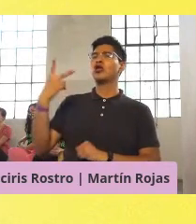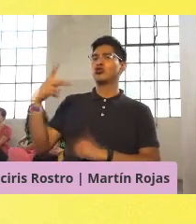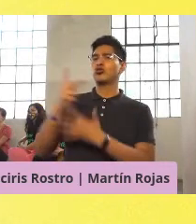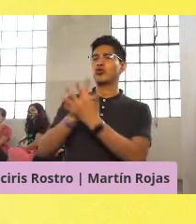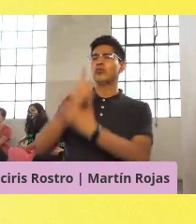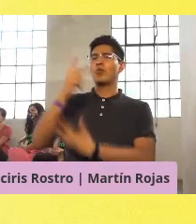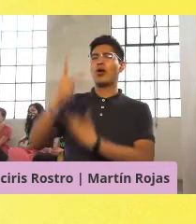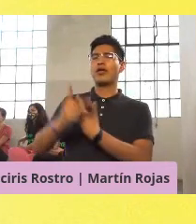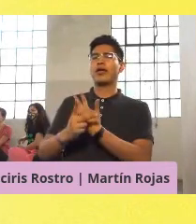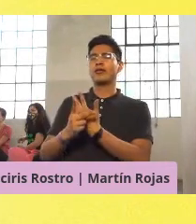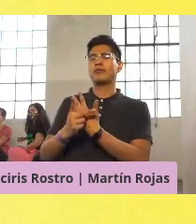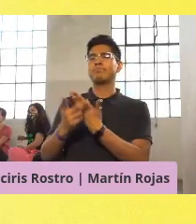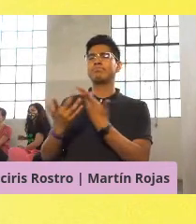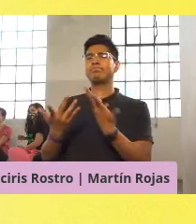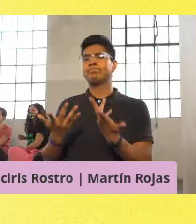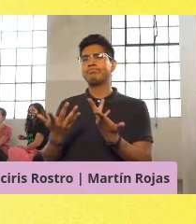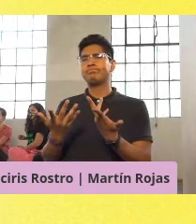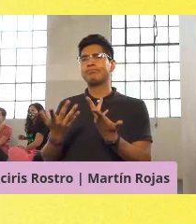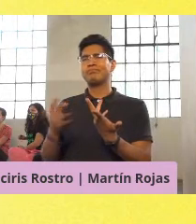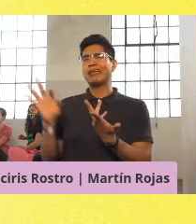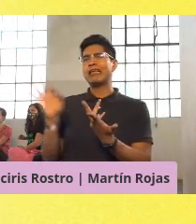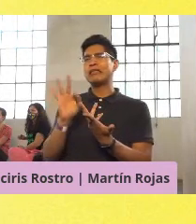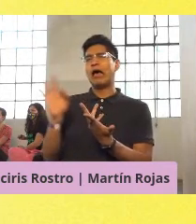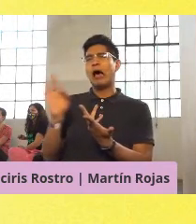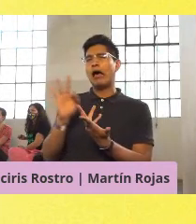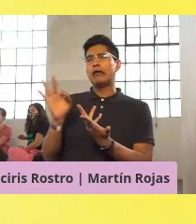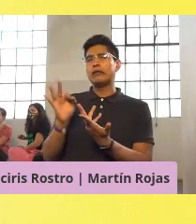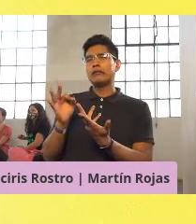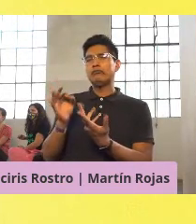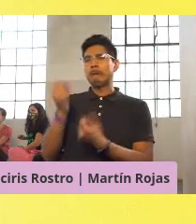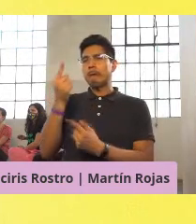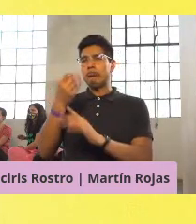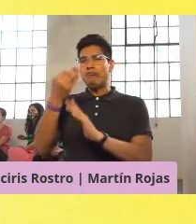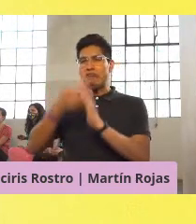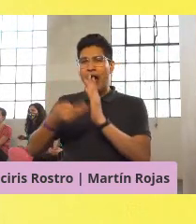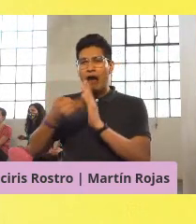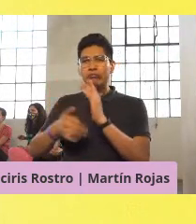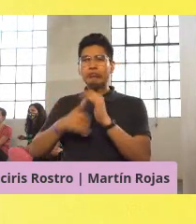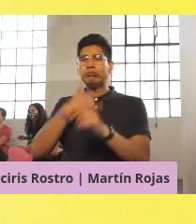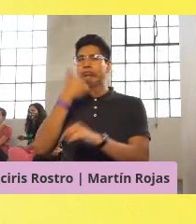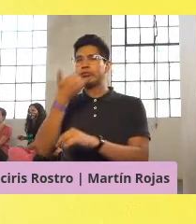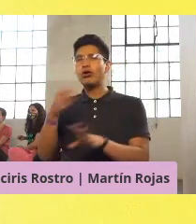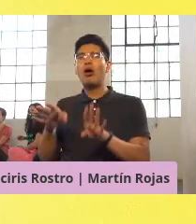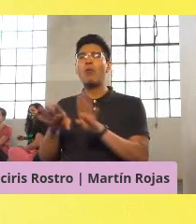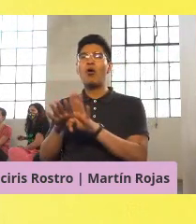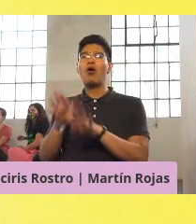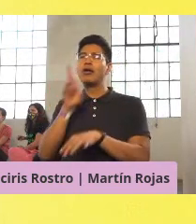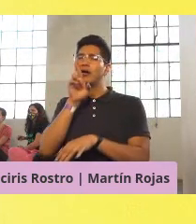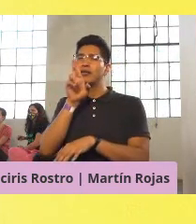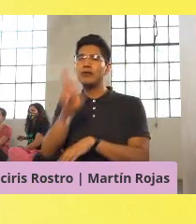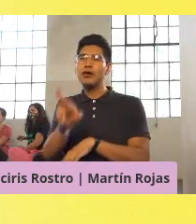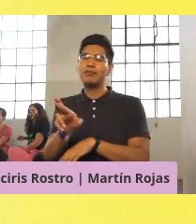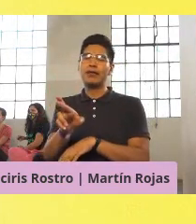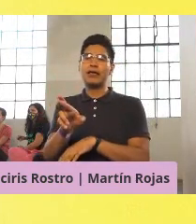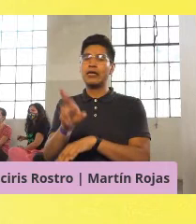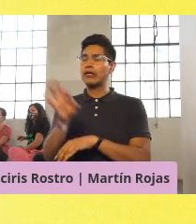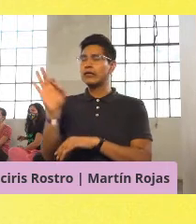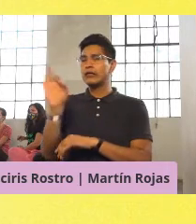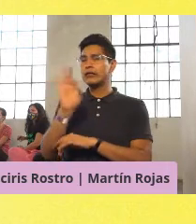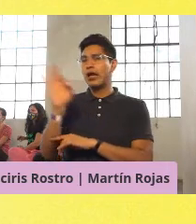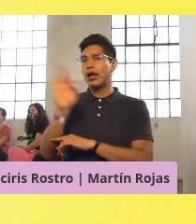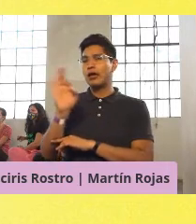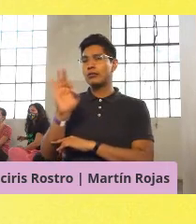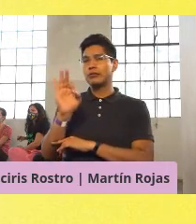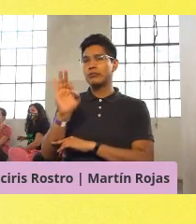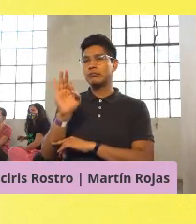específicos, ¿cuáles detalles han sido imperfectos? ¿Cómo se han enfrentado a ellos? Y en caso de